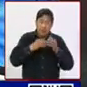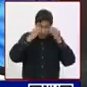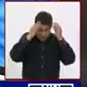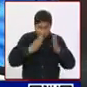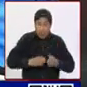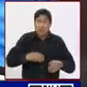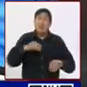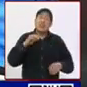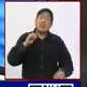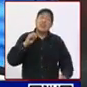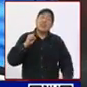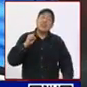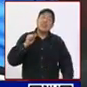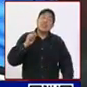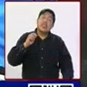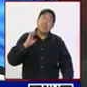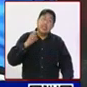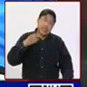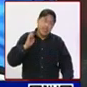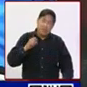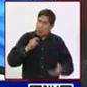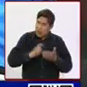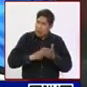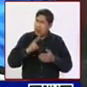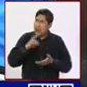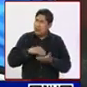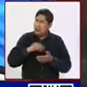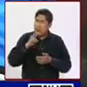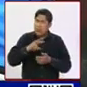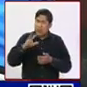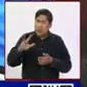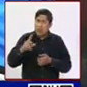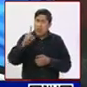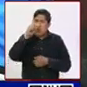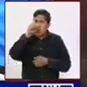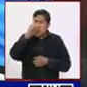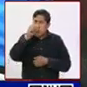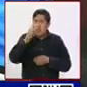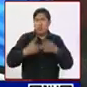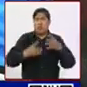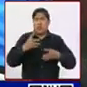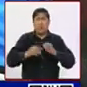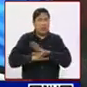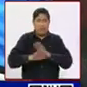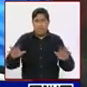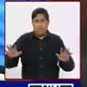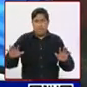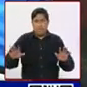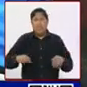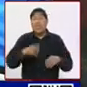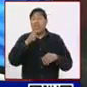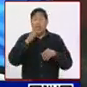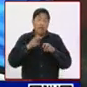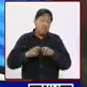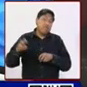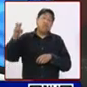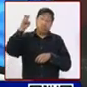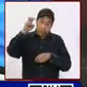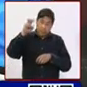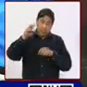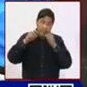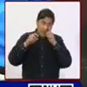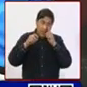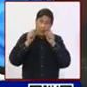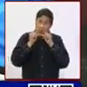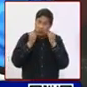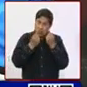que en esta modalidad, en este 2023, se va a jugar un solo partido y vamos a ver quién pasa a la fase de